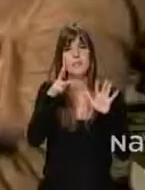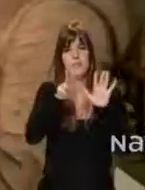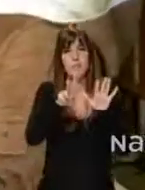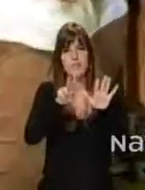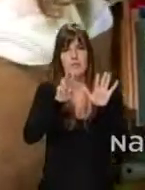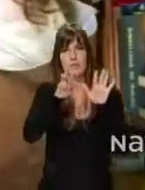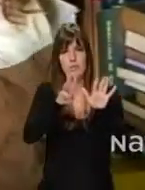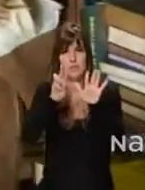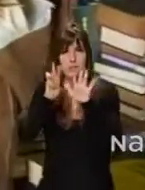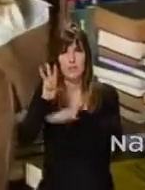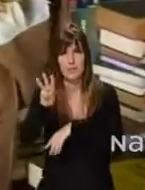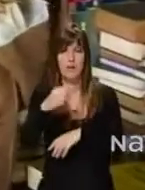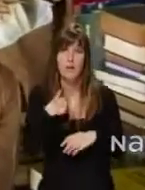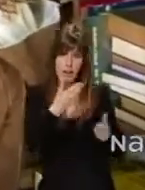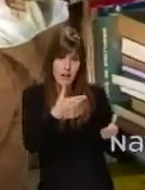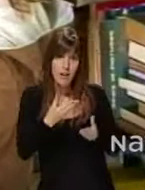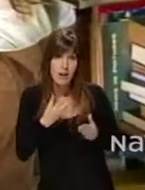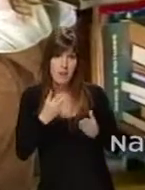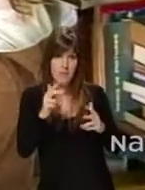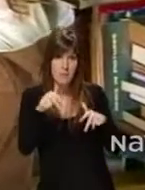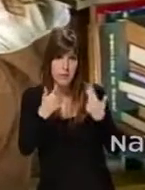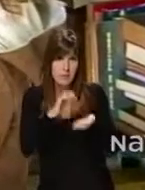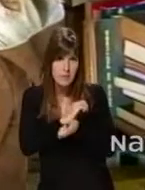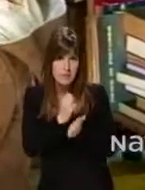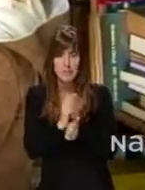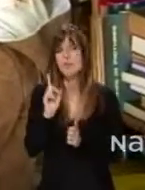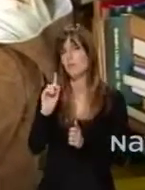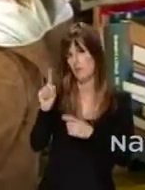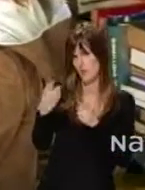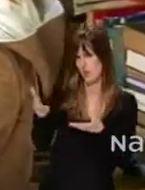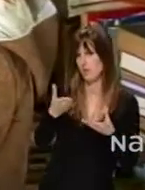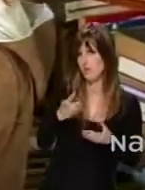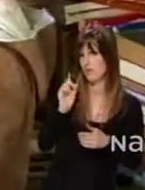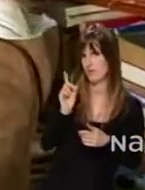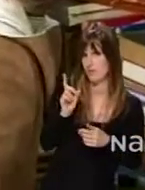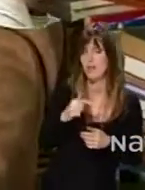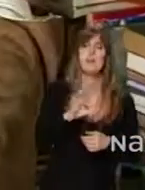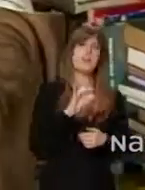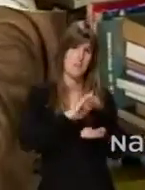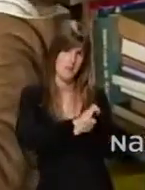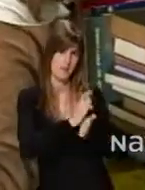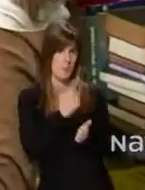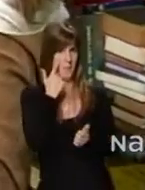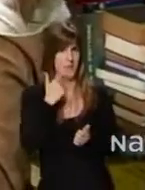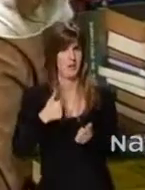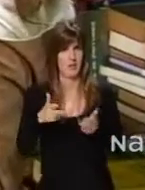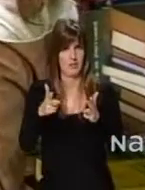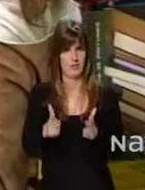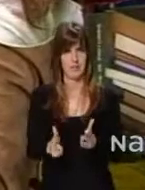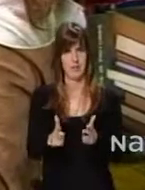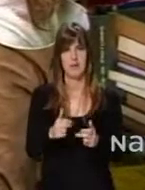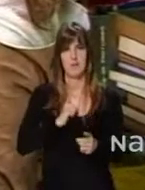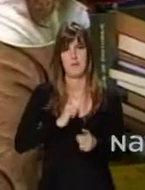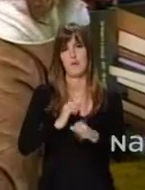1783, segunda edición. Bueno, si me lo devuelves sano y salvo. Sí, sí, sí. Yo, mira, me voy a sentar ahí mientras